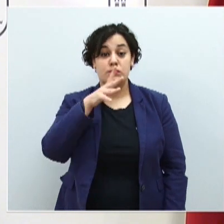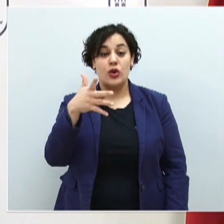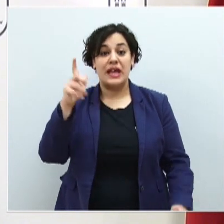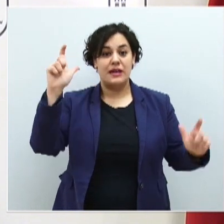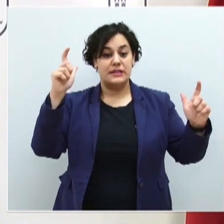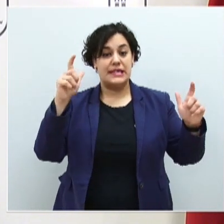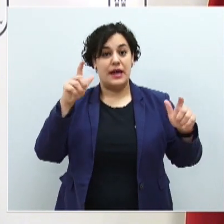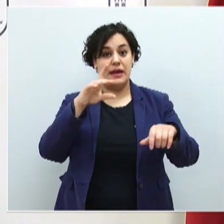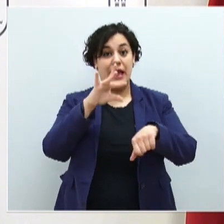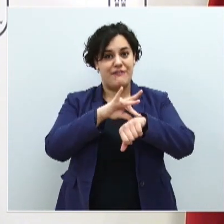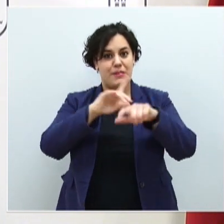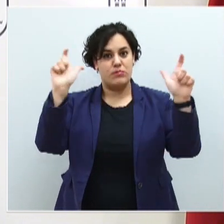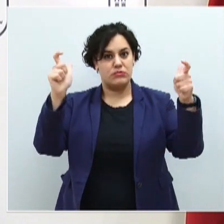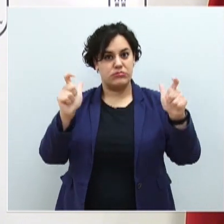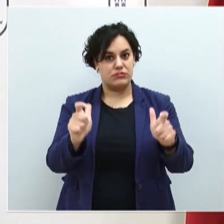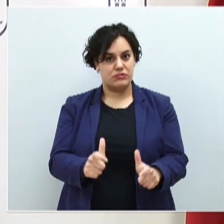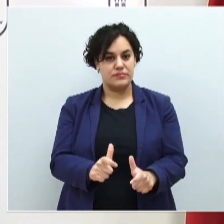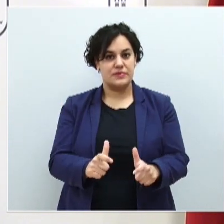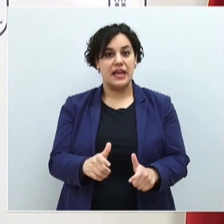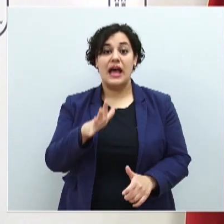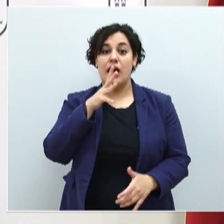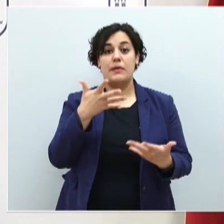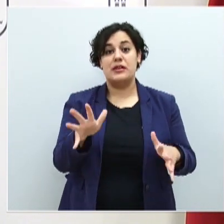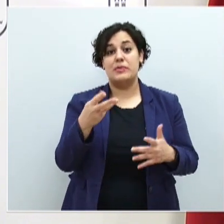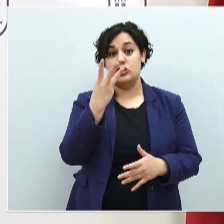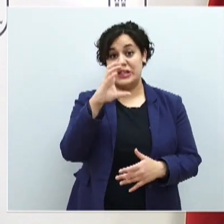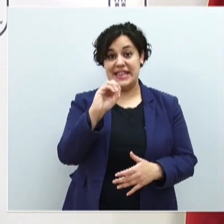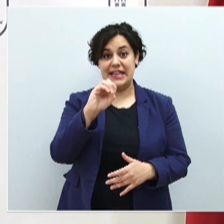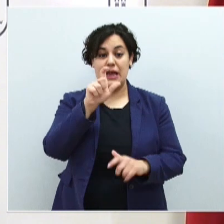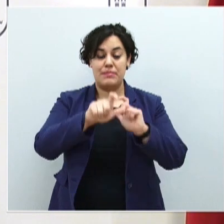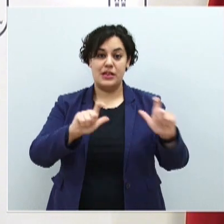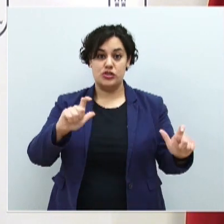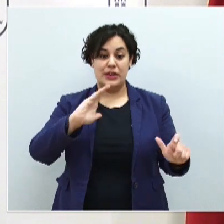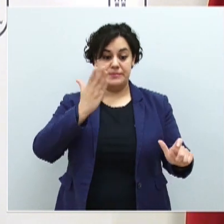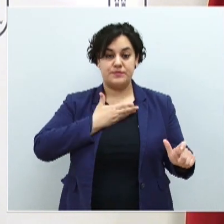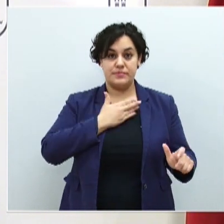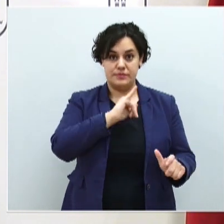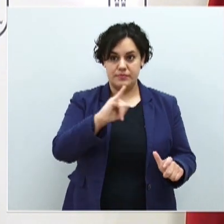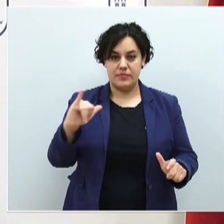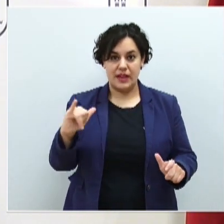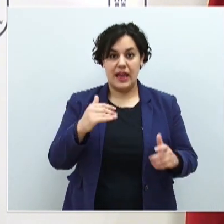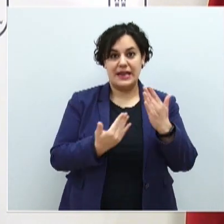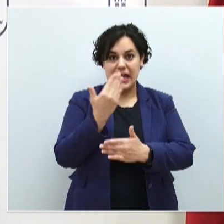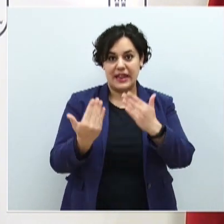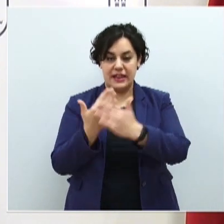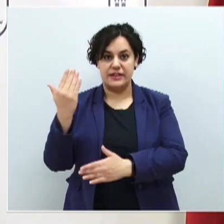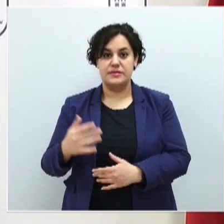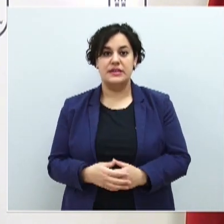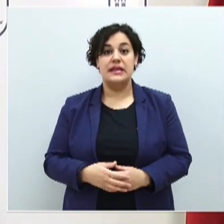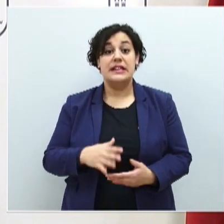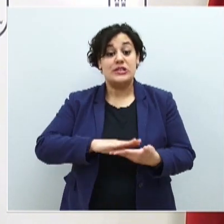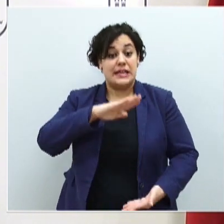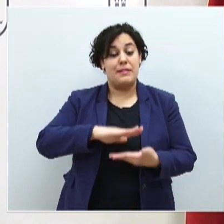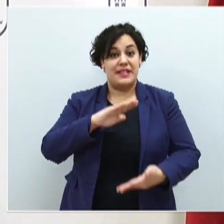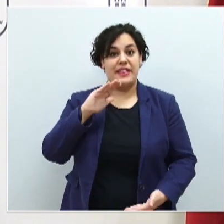últimas semanas estamos teniendo 30 casos más o menos activos, ya estamos en condiciones con los medios que tenemos para volver a hacer lo que hacíamos al principio cuando